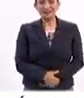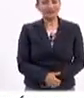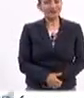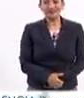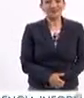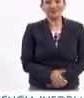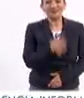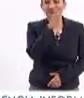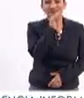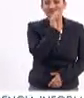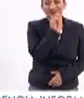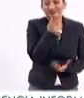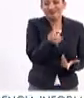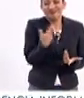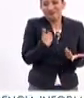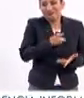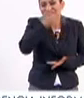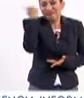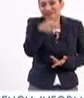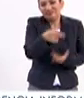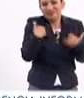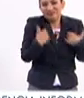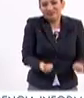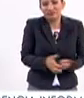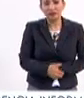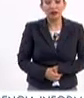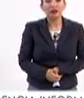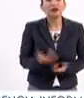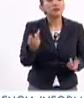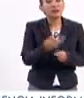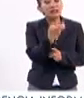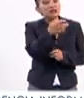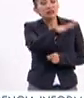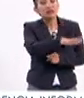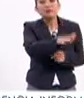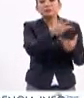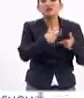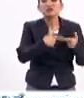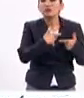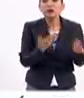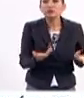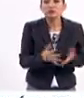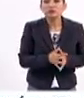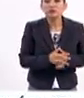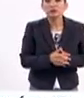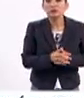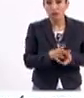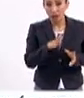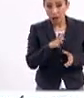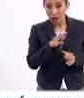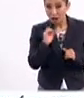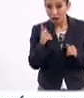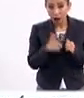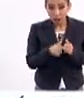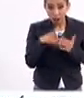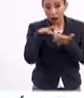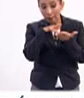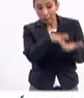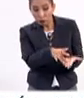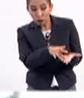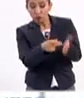yo mejor ni le entro porque no las voy a entender. ¿Qué pasa con ese tipo de personas? Y sobre todo, si existe algún tipo de